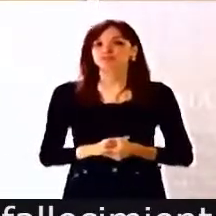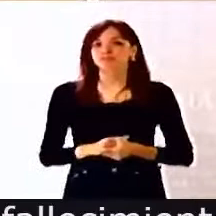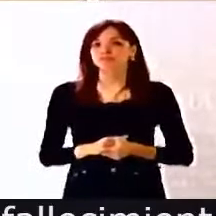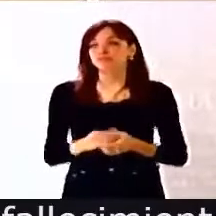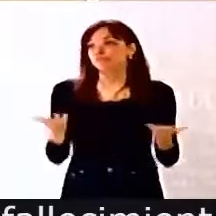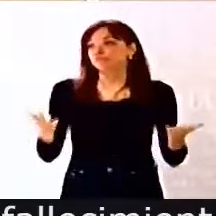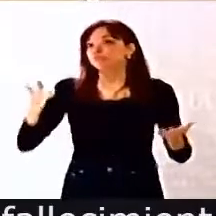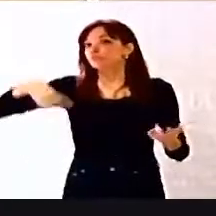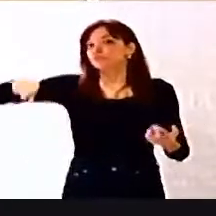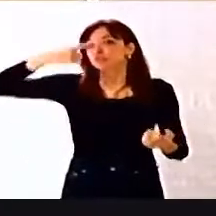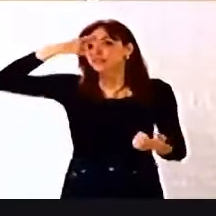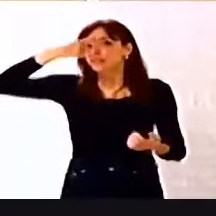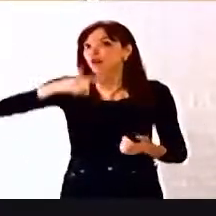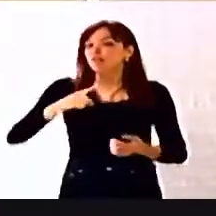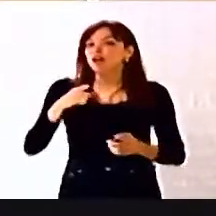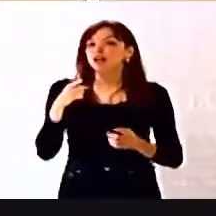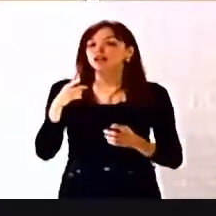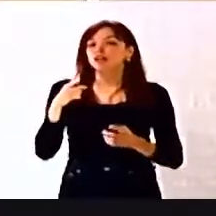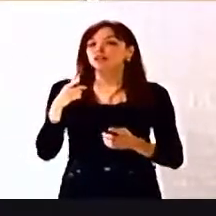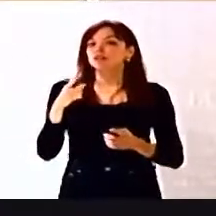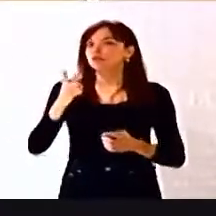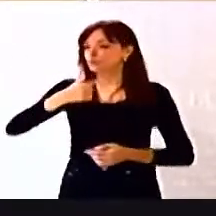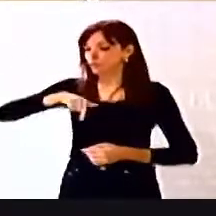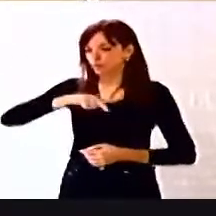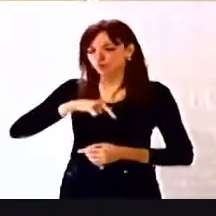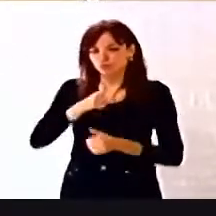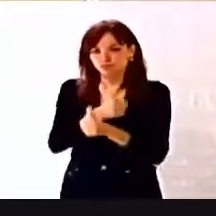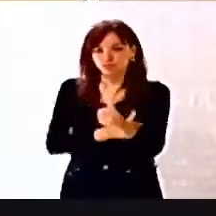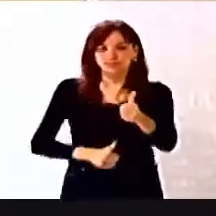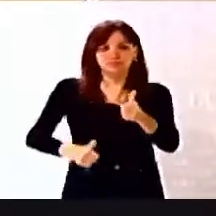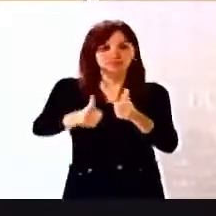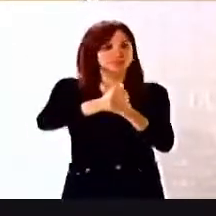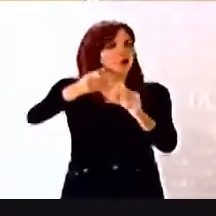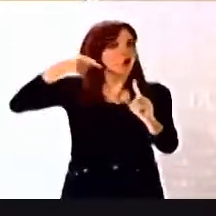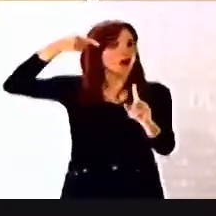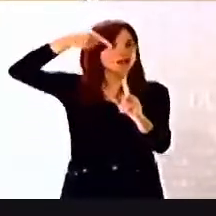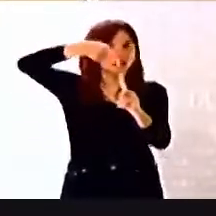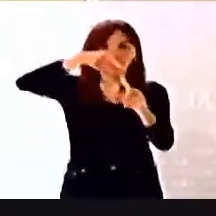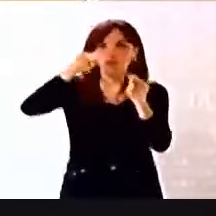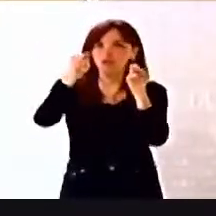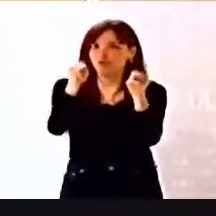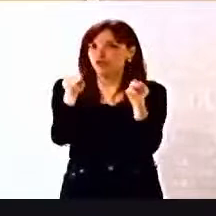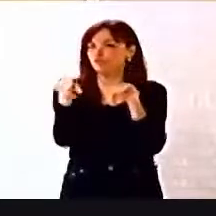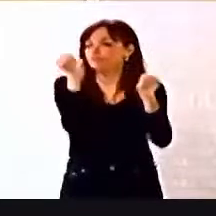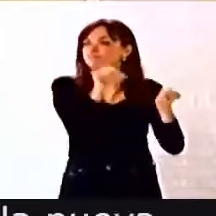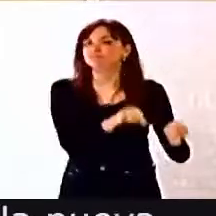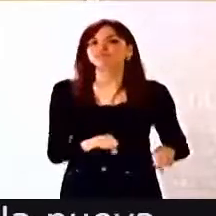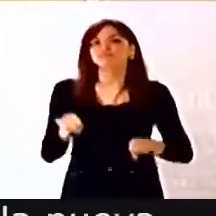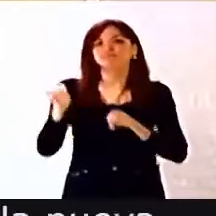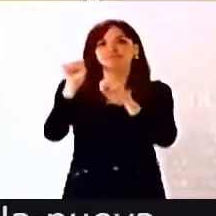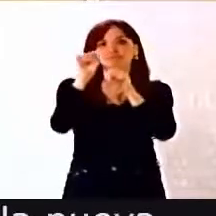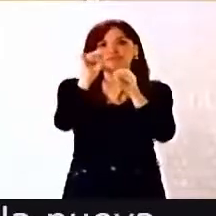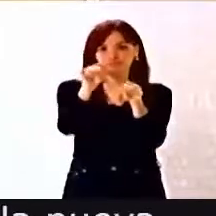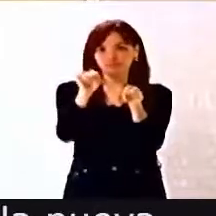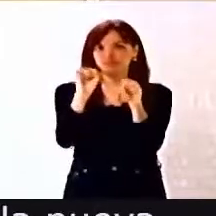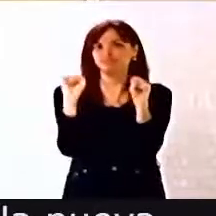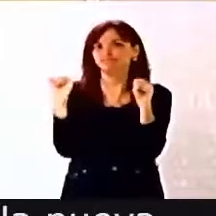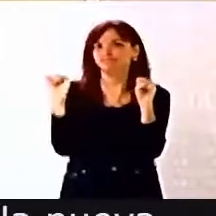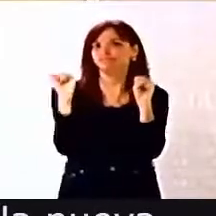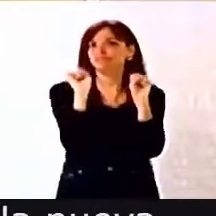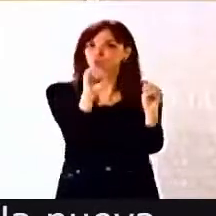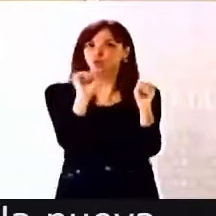Saben que ha sido un objetivo desde el principio de esta nueva normalidad proteger las residencias y blindar las